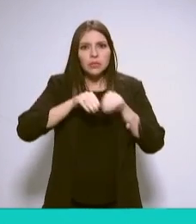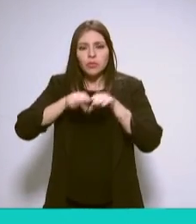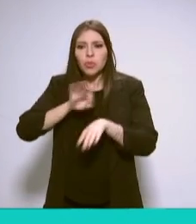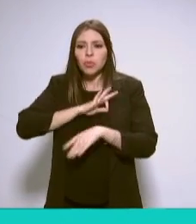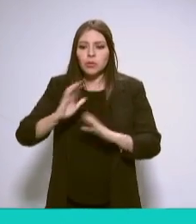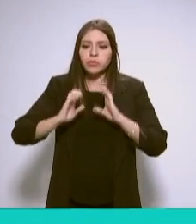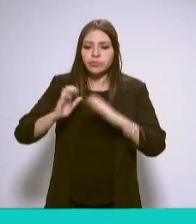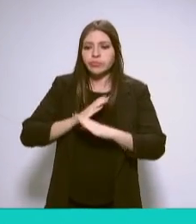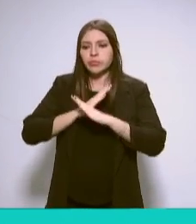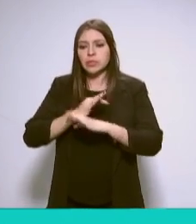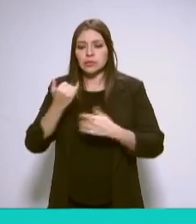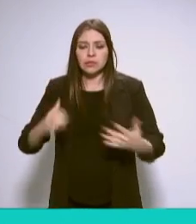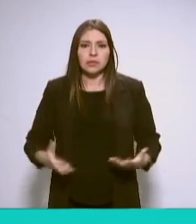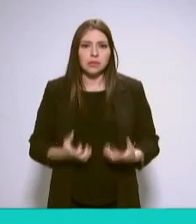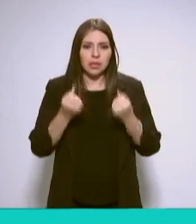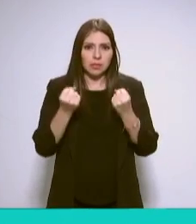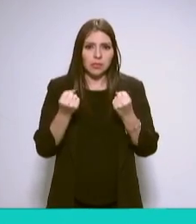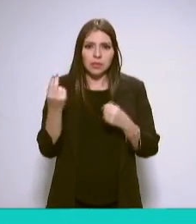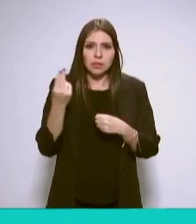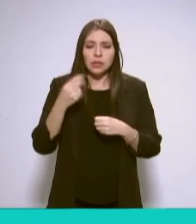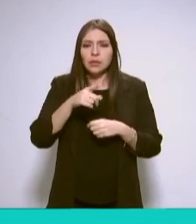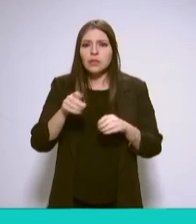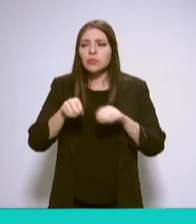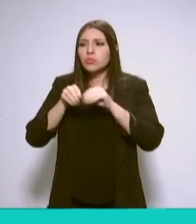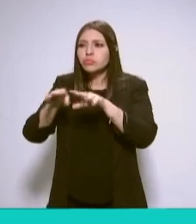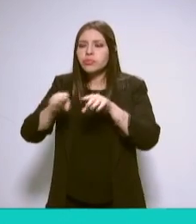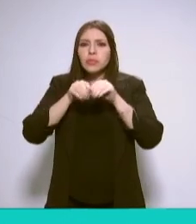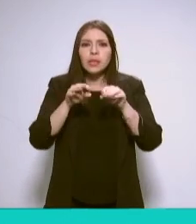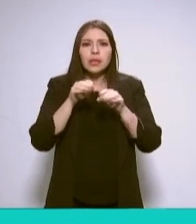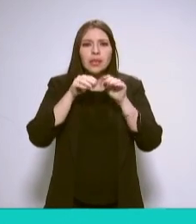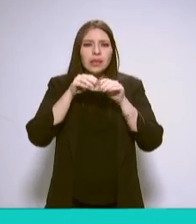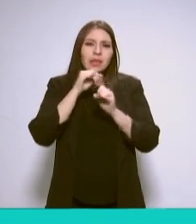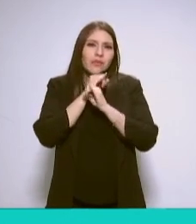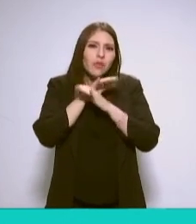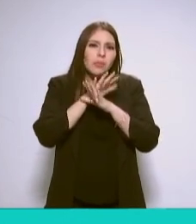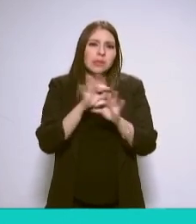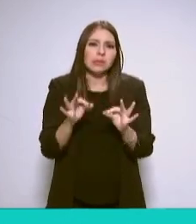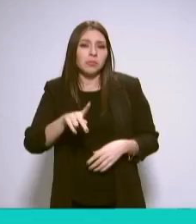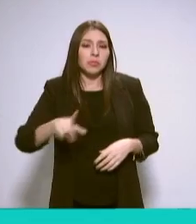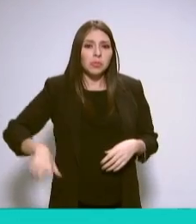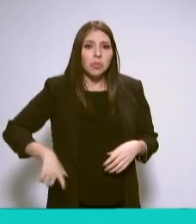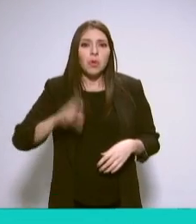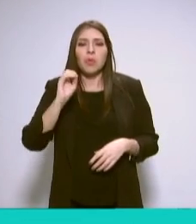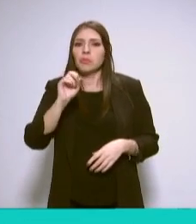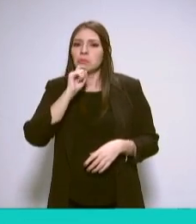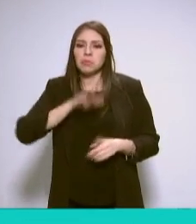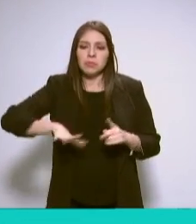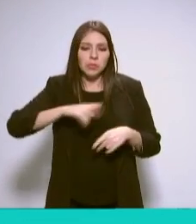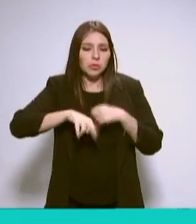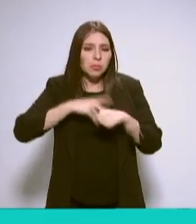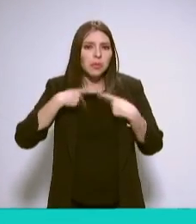propio y seamos eco de que generemos información oficial, verídica y confiable. El INAI